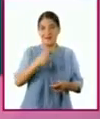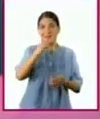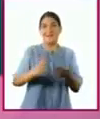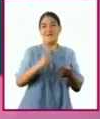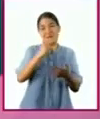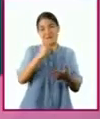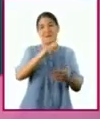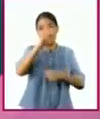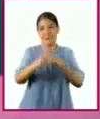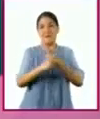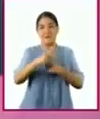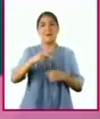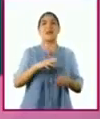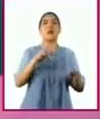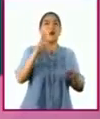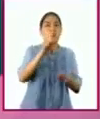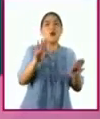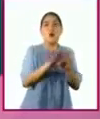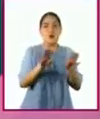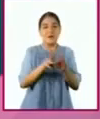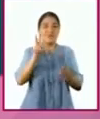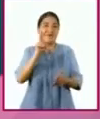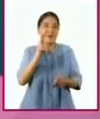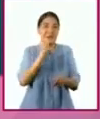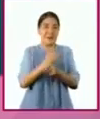se observa en el mapa que aparece en la pantalla.